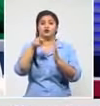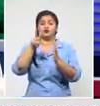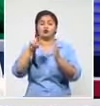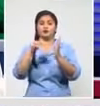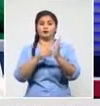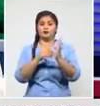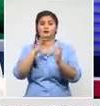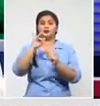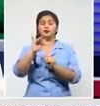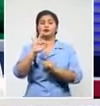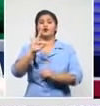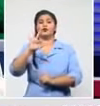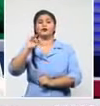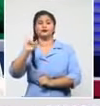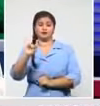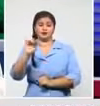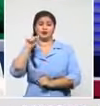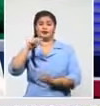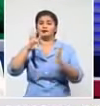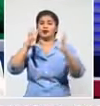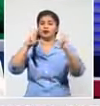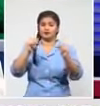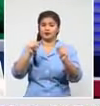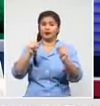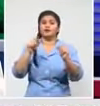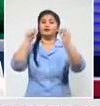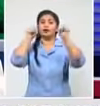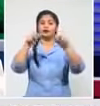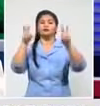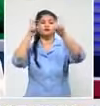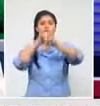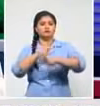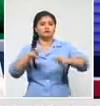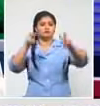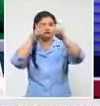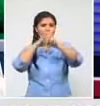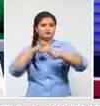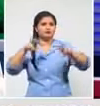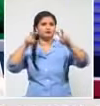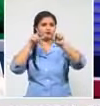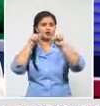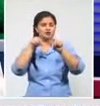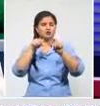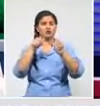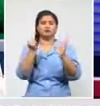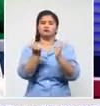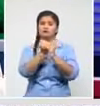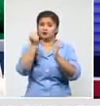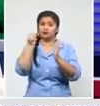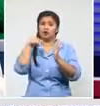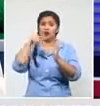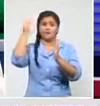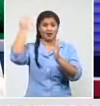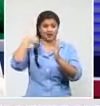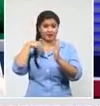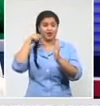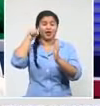1.012.786, que es el test confirmatorio el que permite hacer el diagnóstico de la enfermedad, una